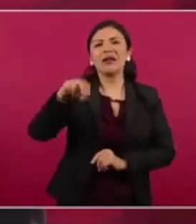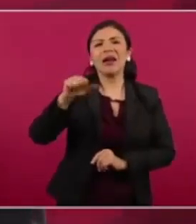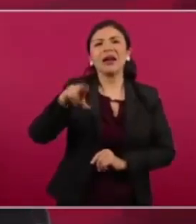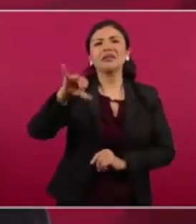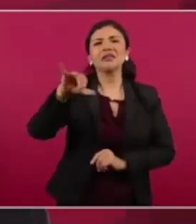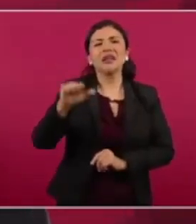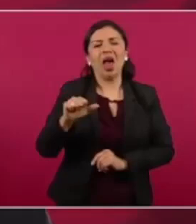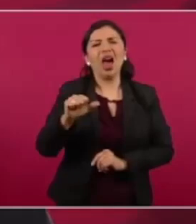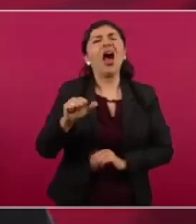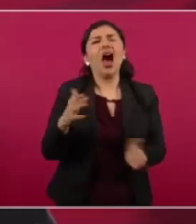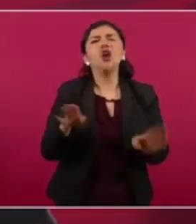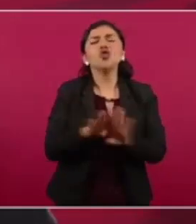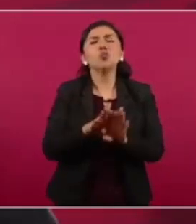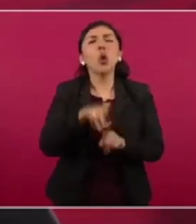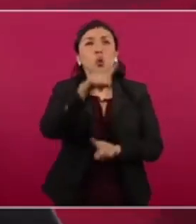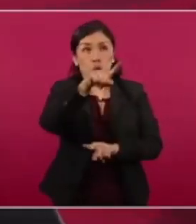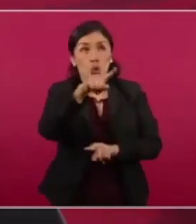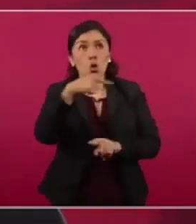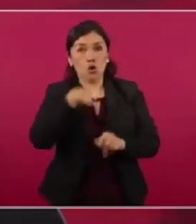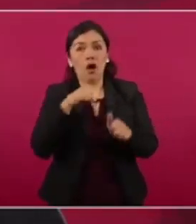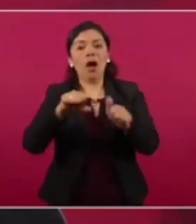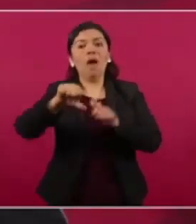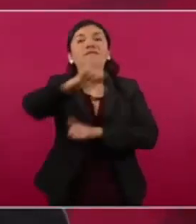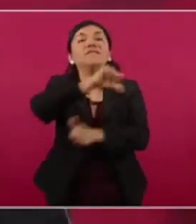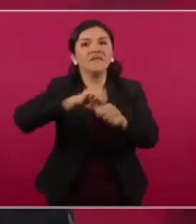o en el quítate tú porque quiero yo,